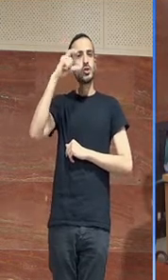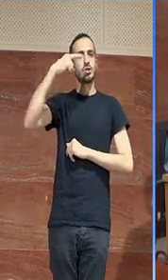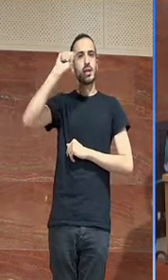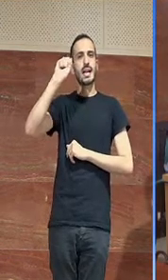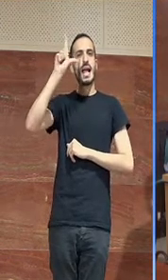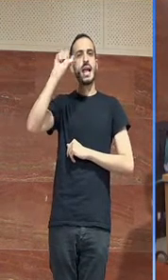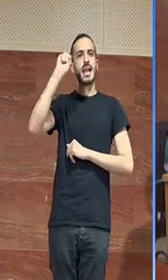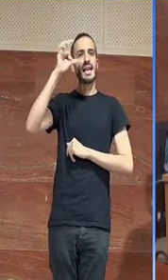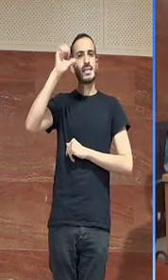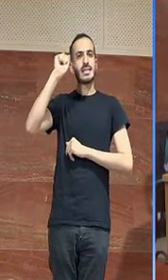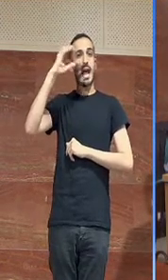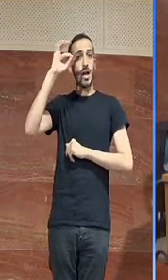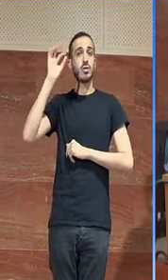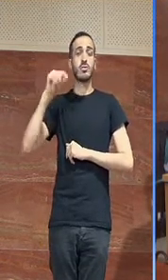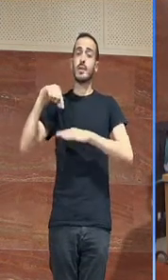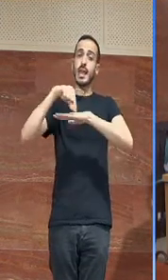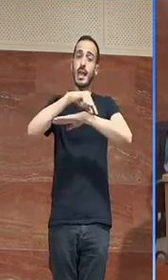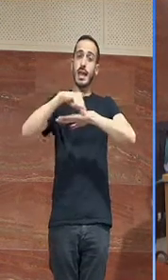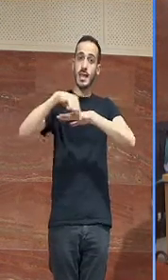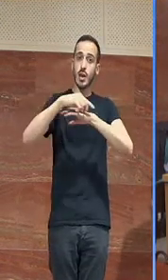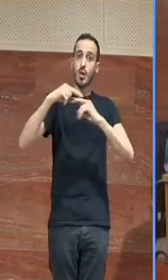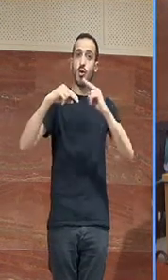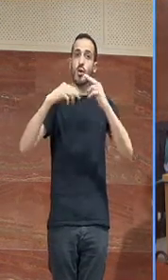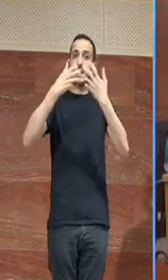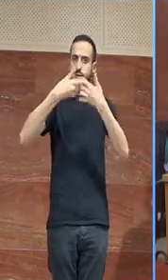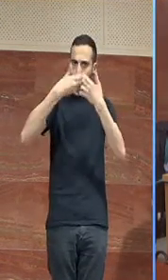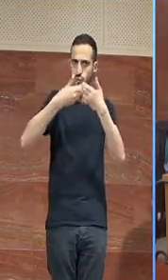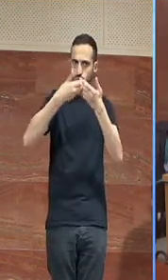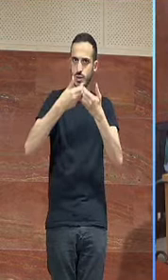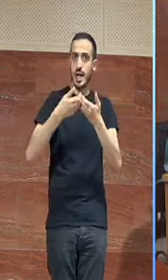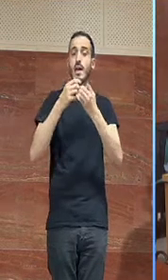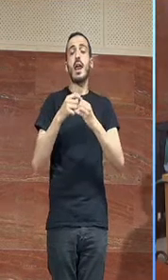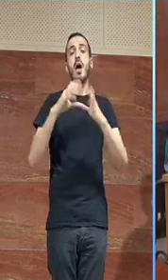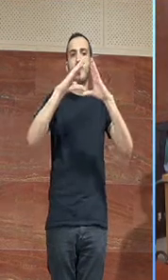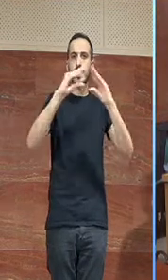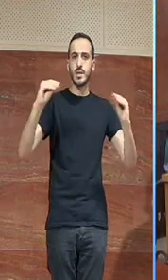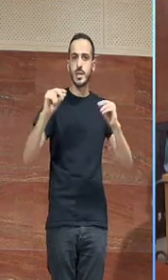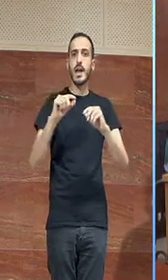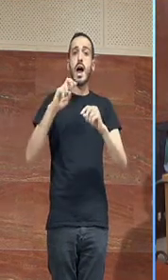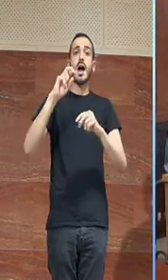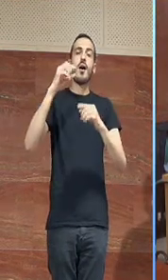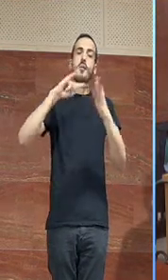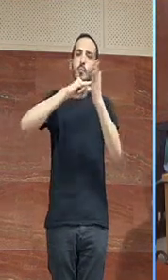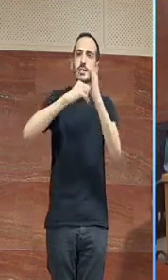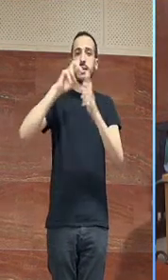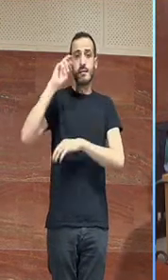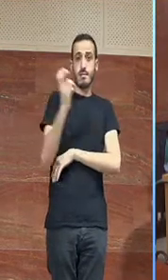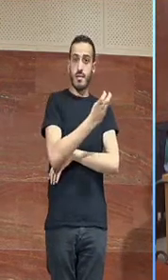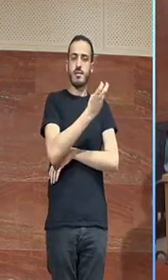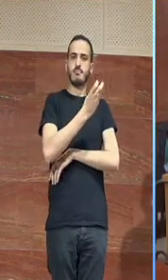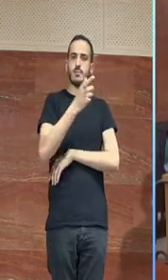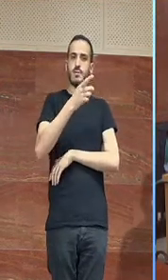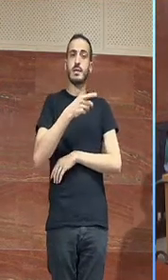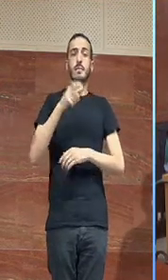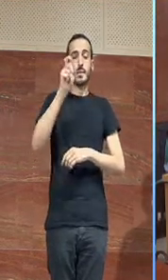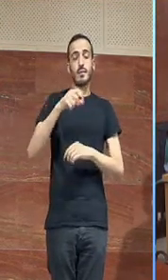es ingeniero industrial, arquitecto y diplomado en estudios avanzados en la Universidad Politécnica de Madrid. Es miembro fundador del área de cooperación